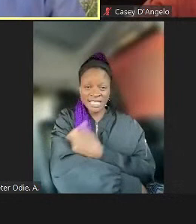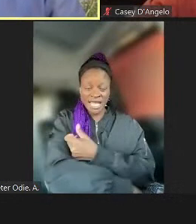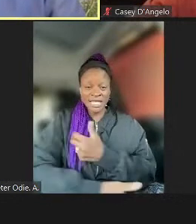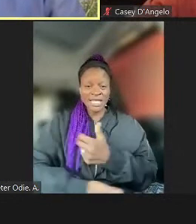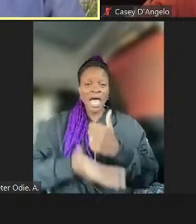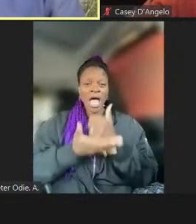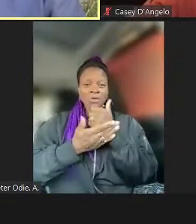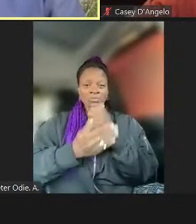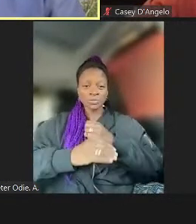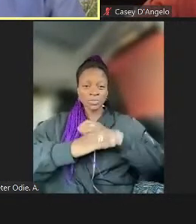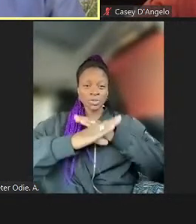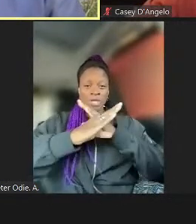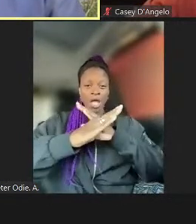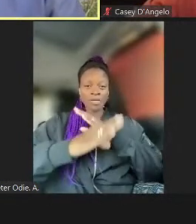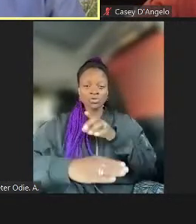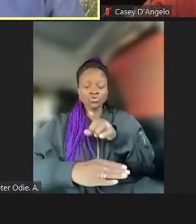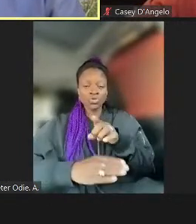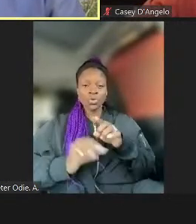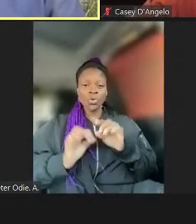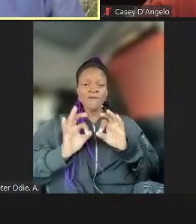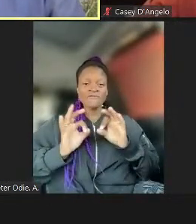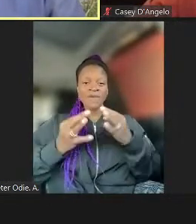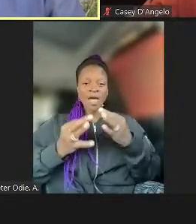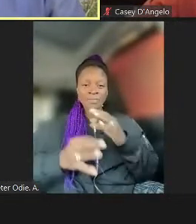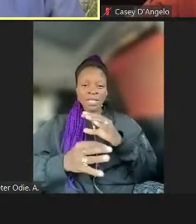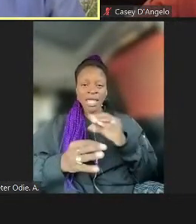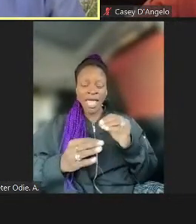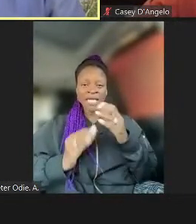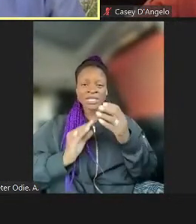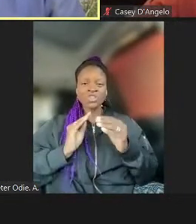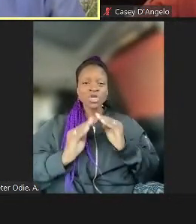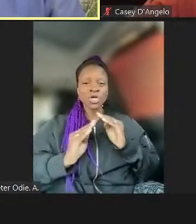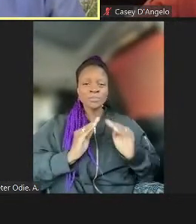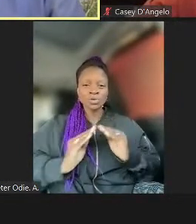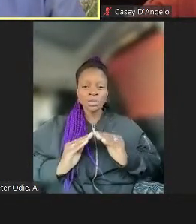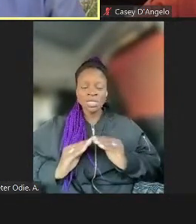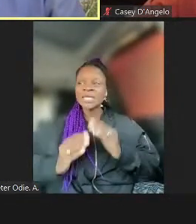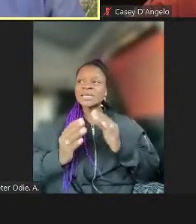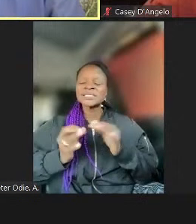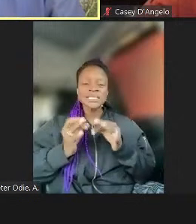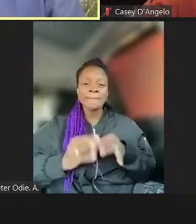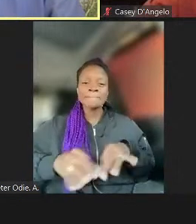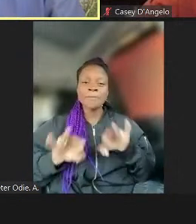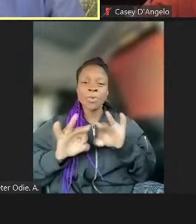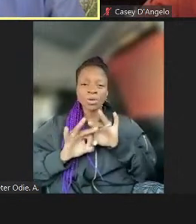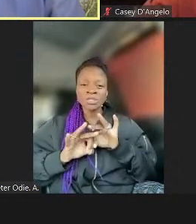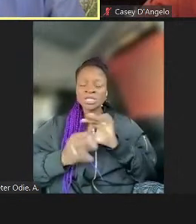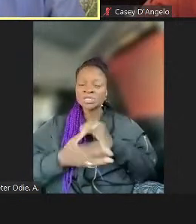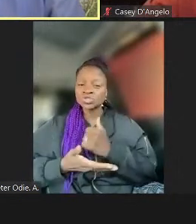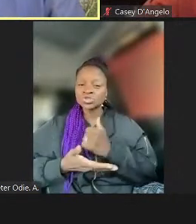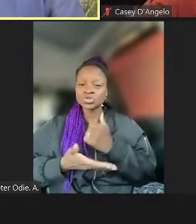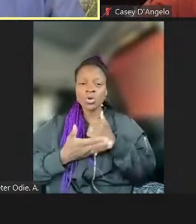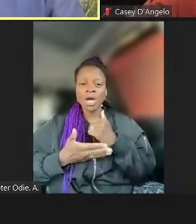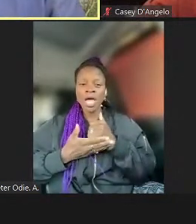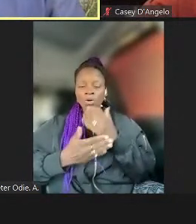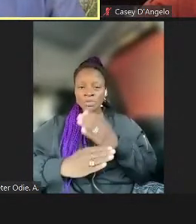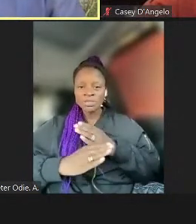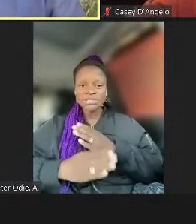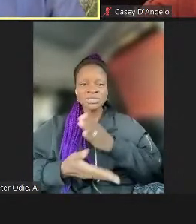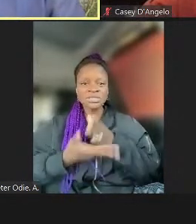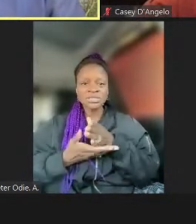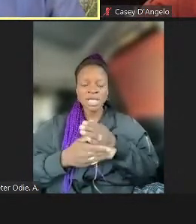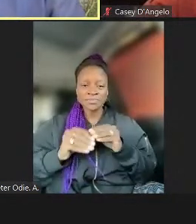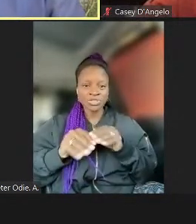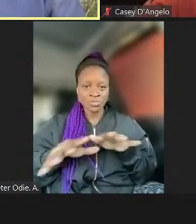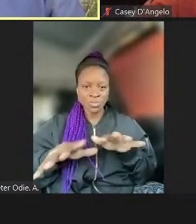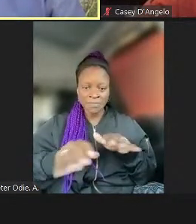pueden hacer para protegerse usted y su familia es de vacunarse, tomar ese paso en anticipación de que un nuevo variante que